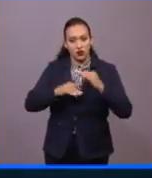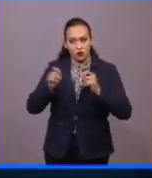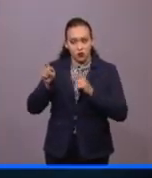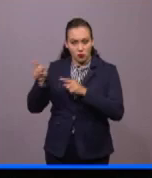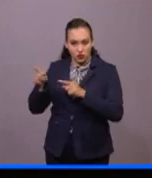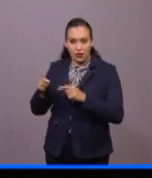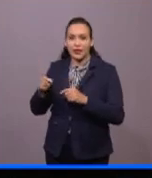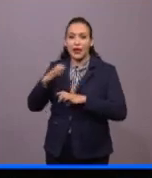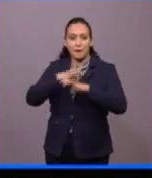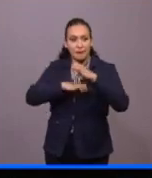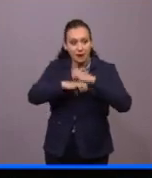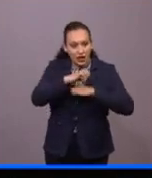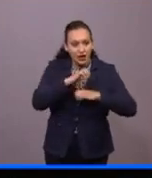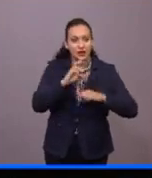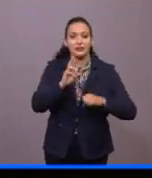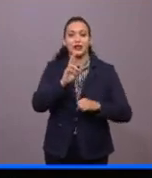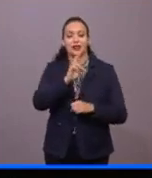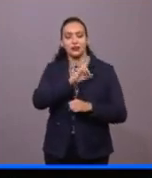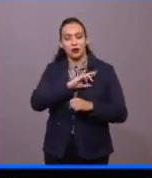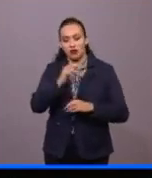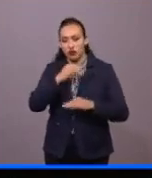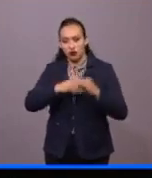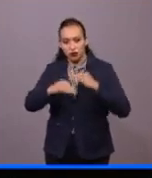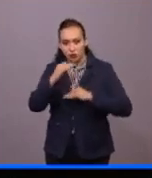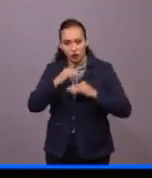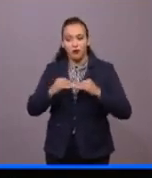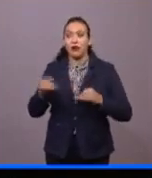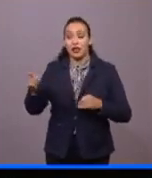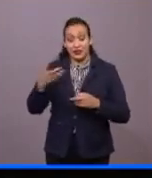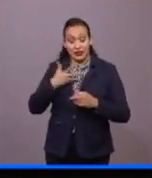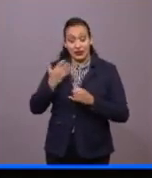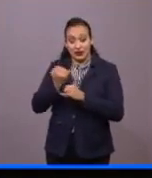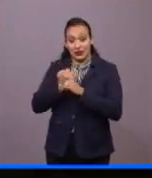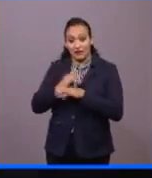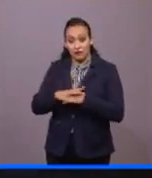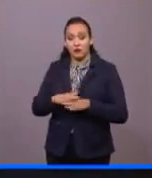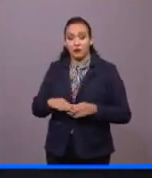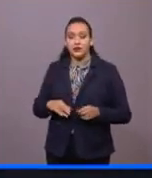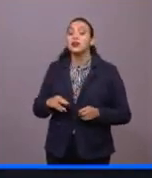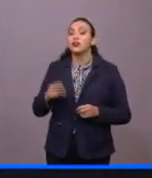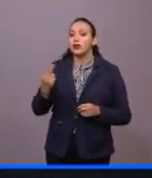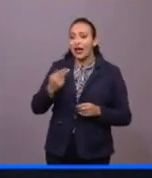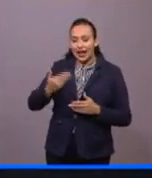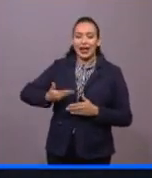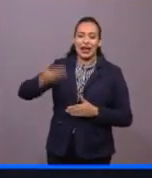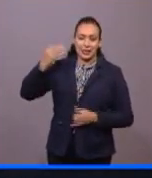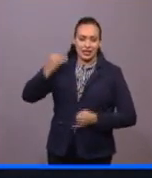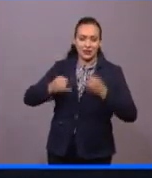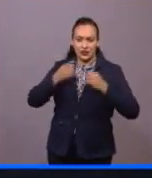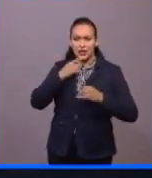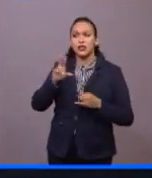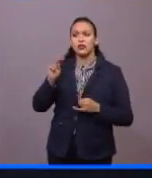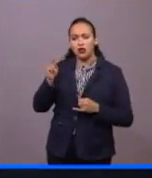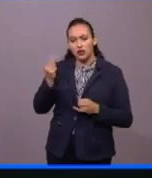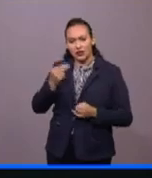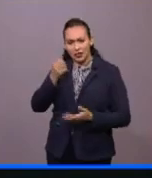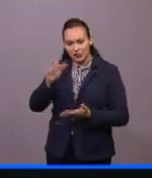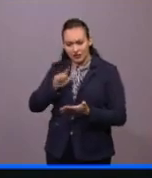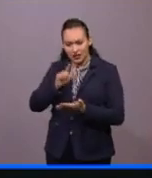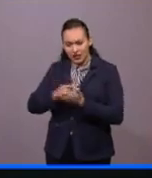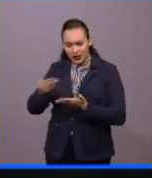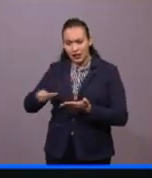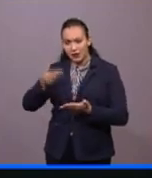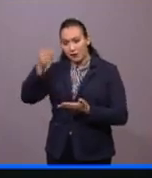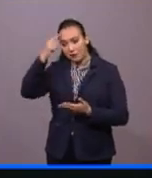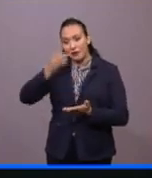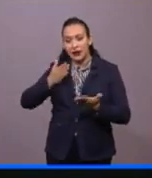públicas y privadas, sin necesidad de orden judicial, con el fin de prevenir el delito y llevar a cabo investigación